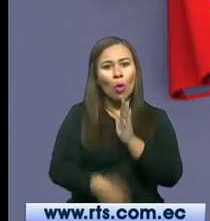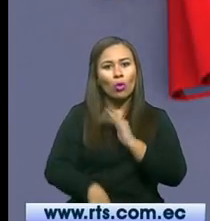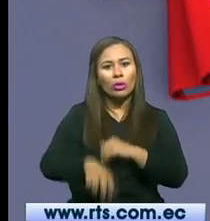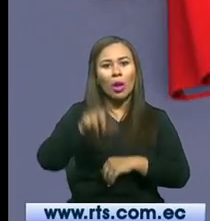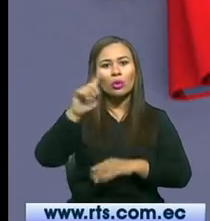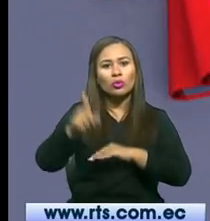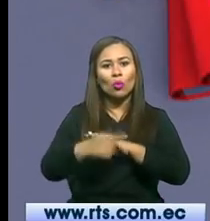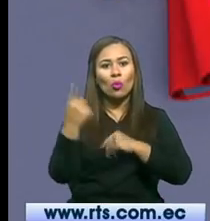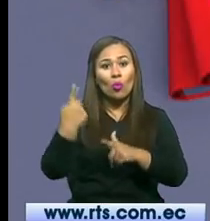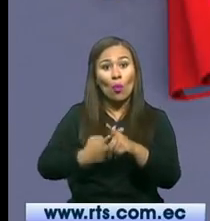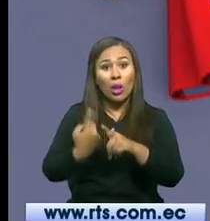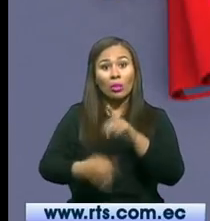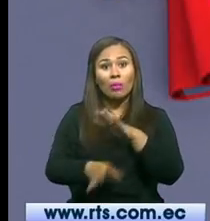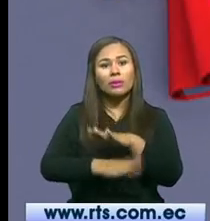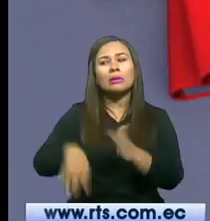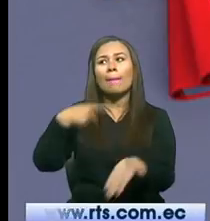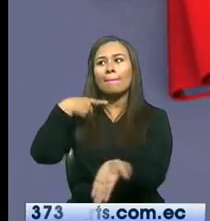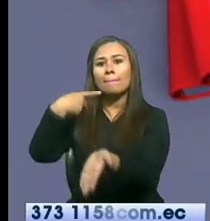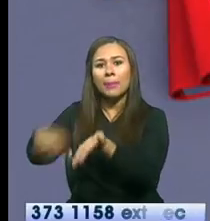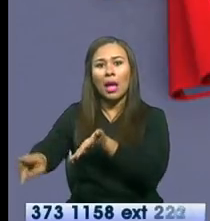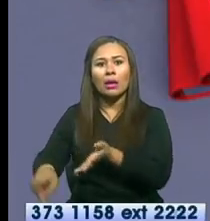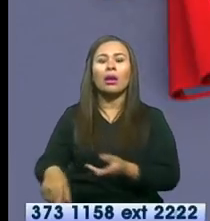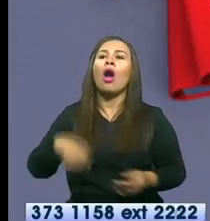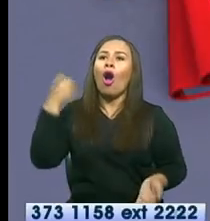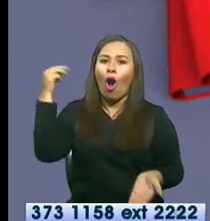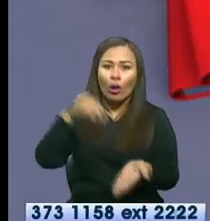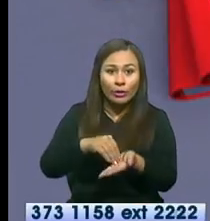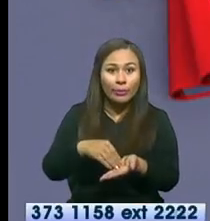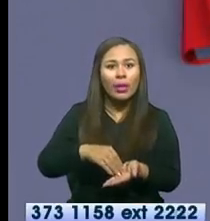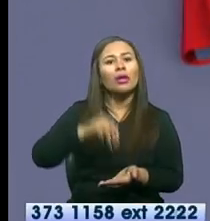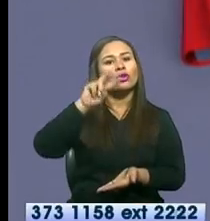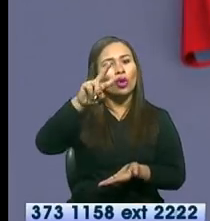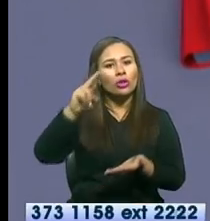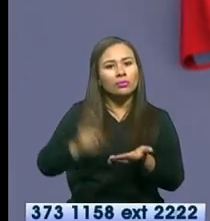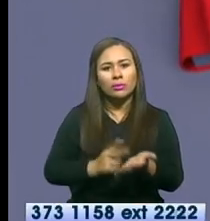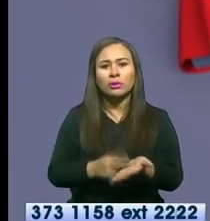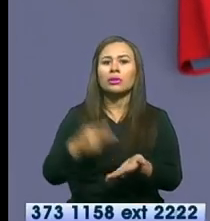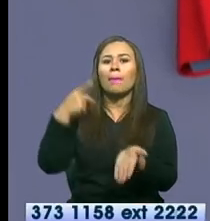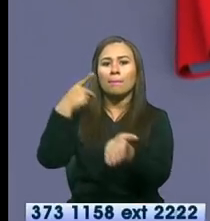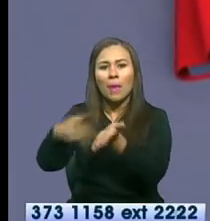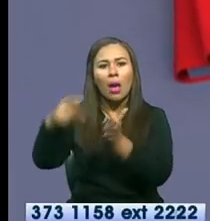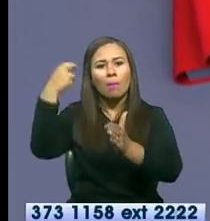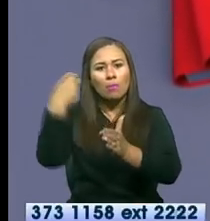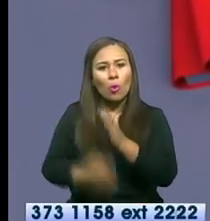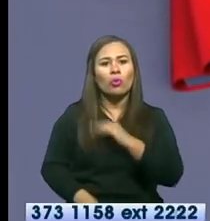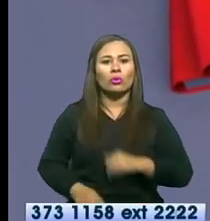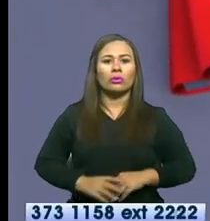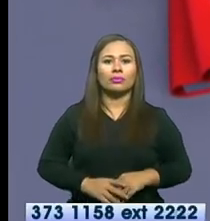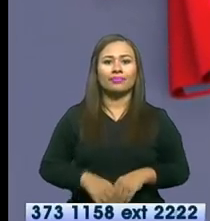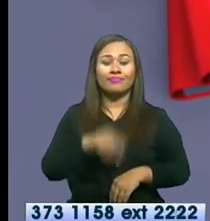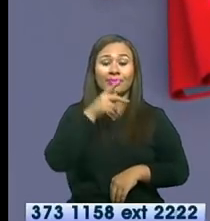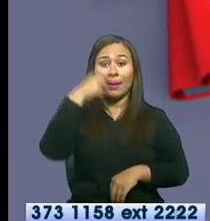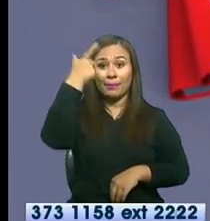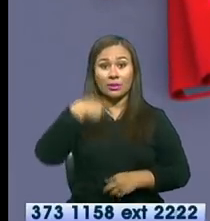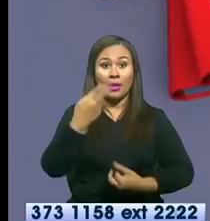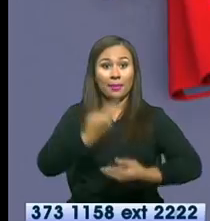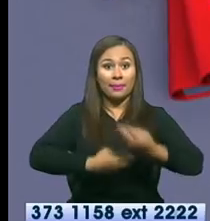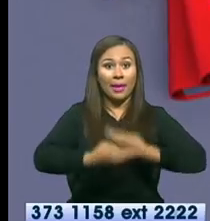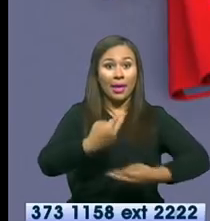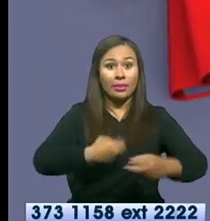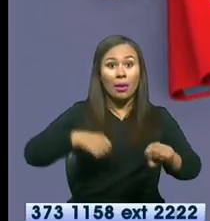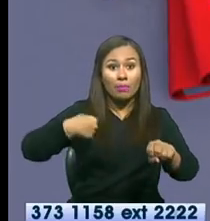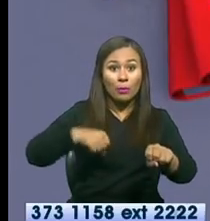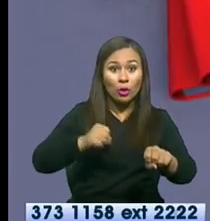y en caso de ser reincidentes, se aplicará el doble de la sanción. Segundo, quienes comercialicen motocicletas deberán